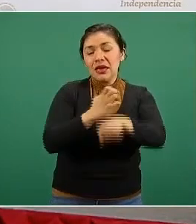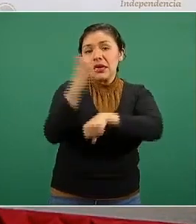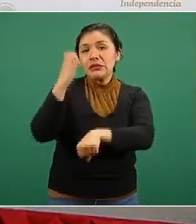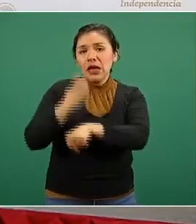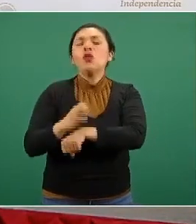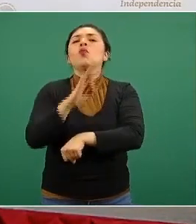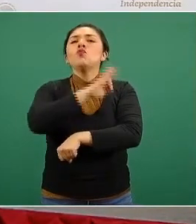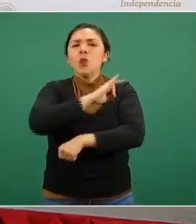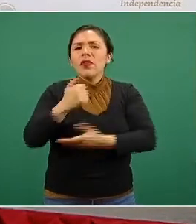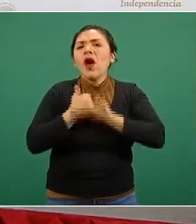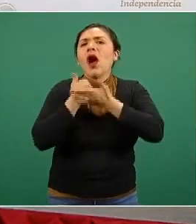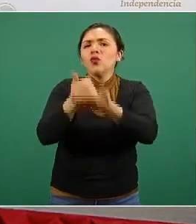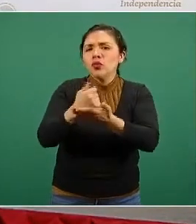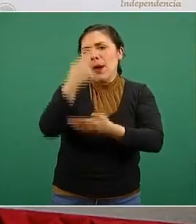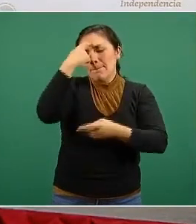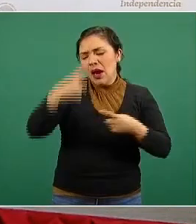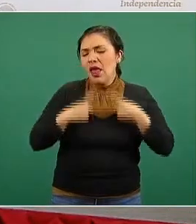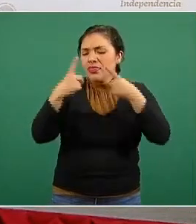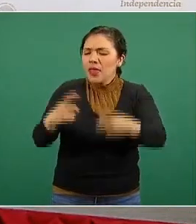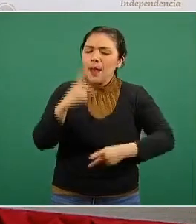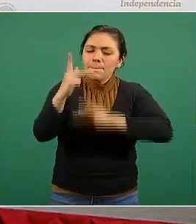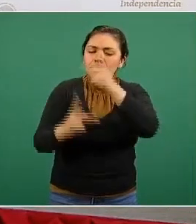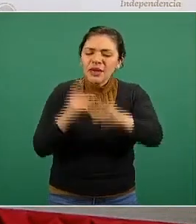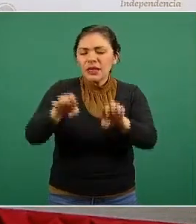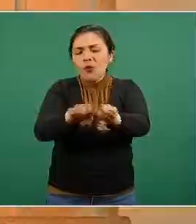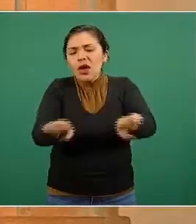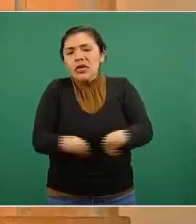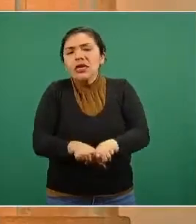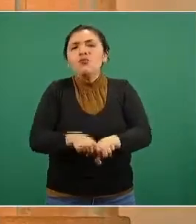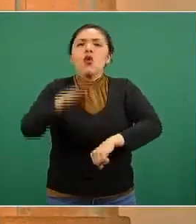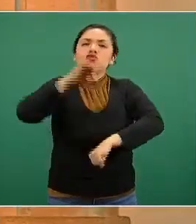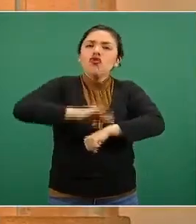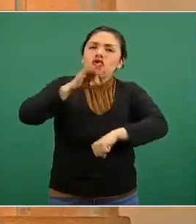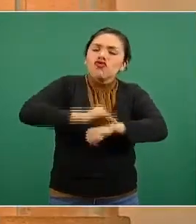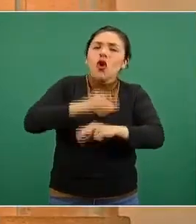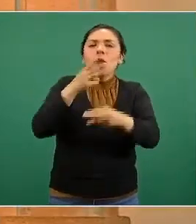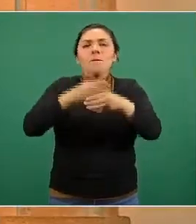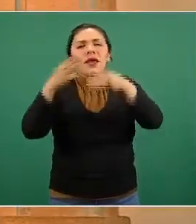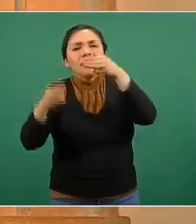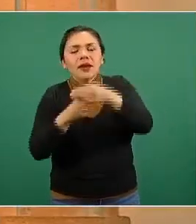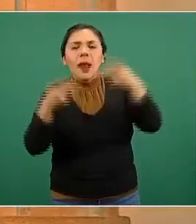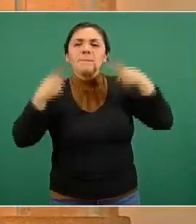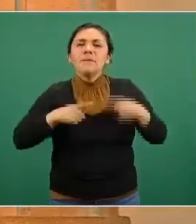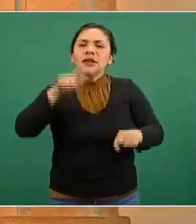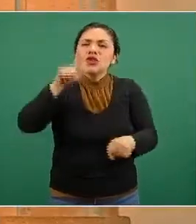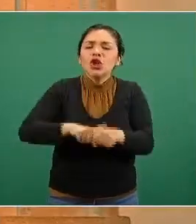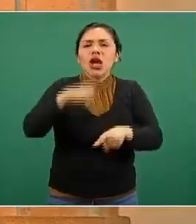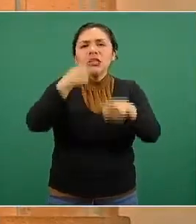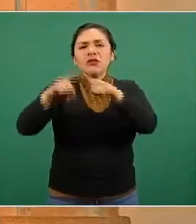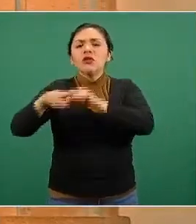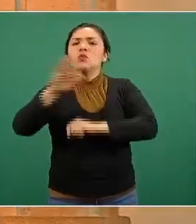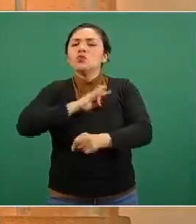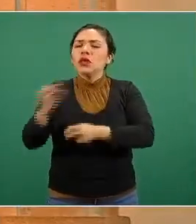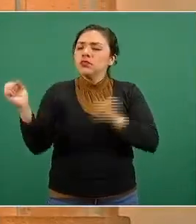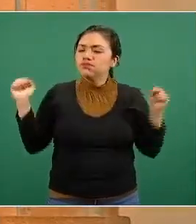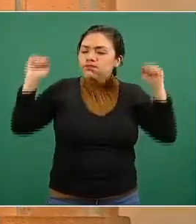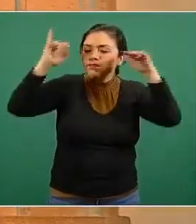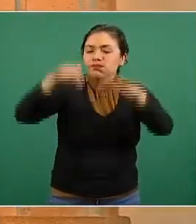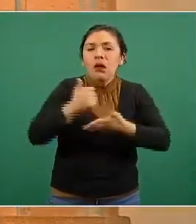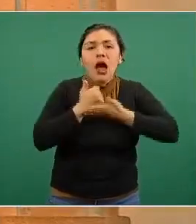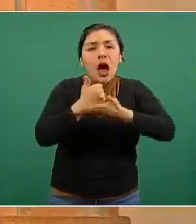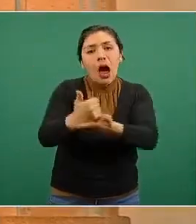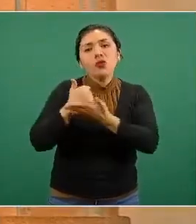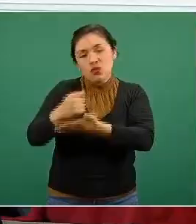a través de la concesión del préstamo de equipamiento, recurso humano, técnico y profesional e insumos que en su